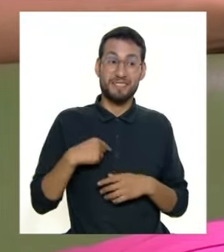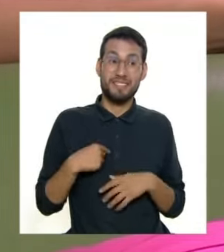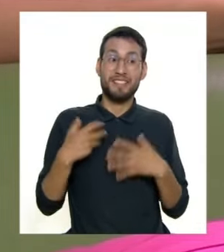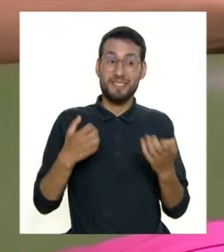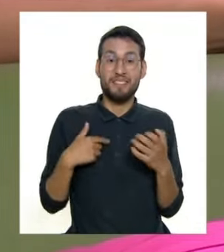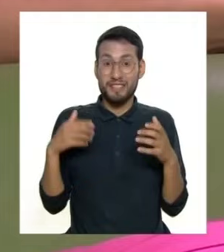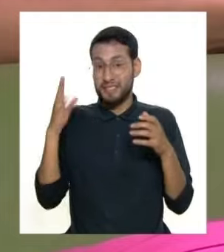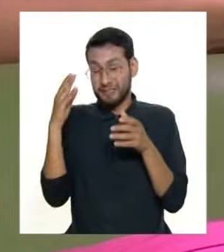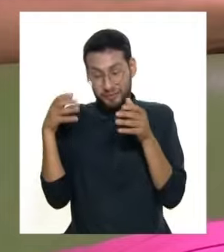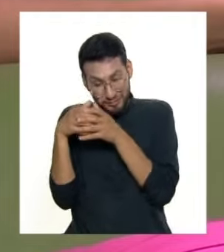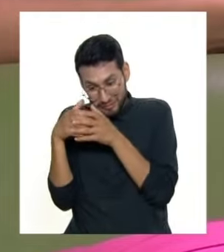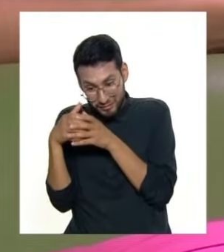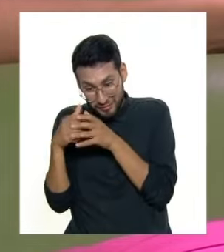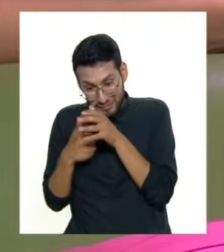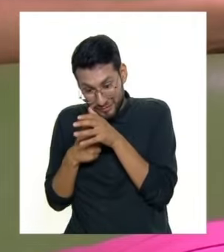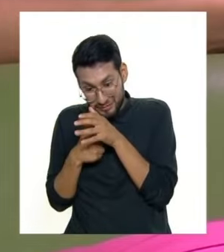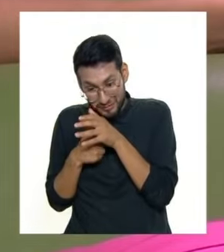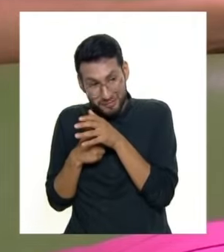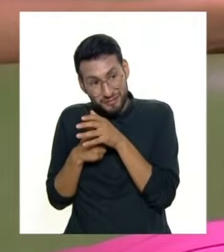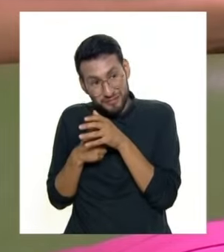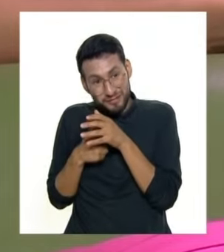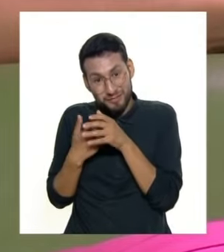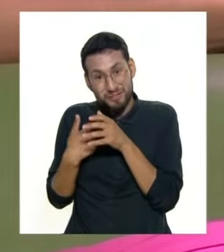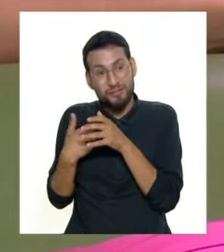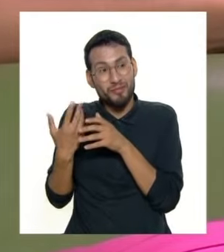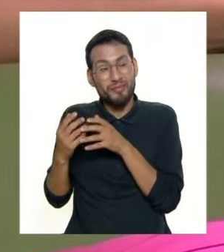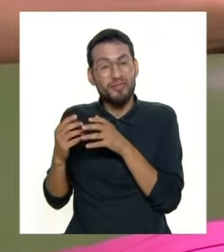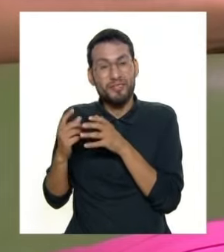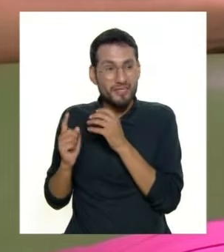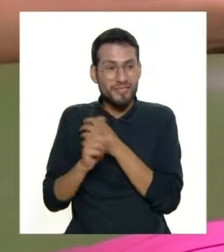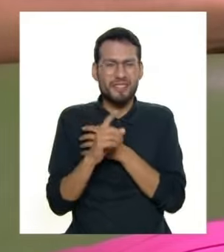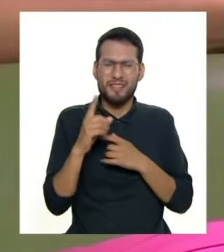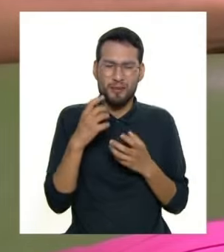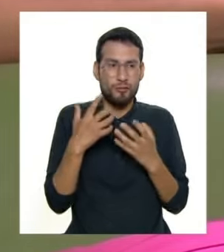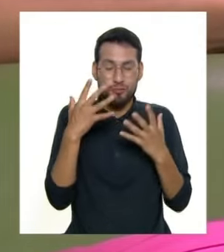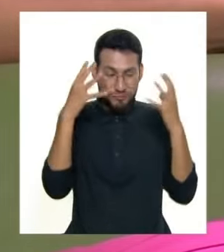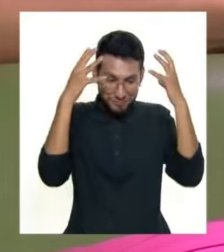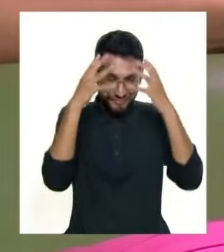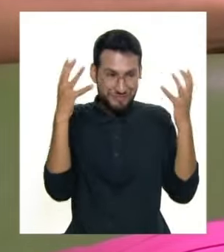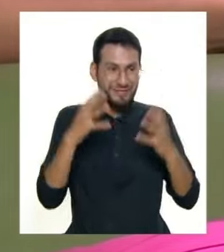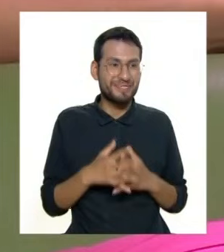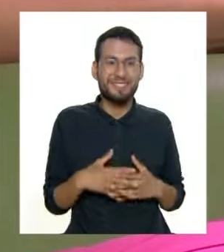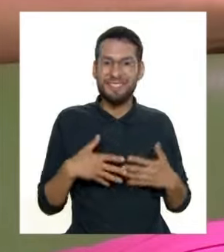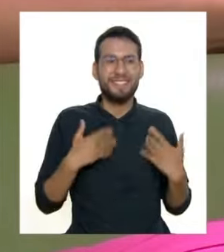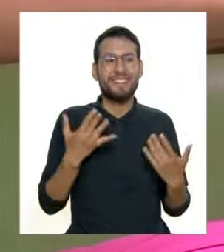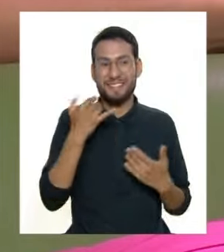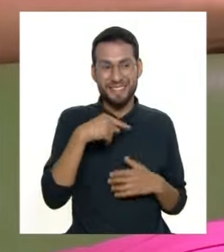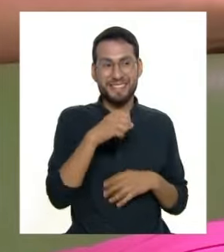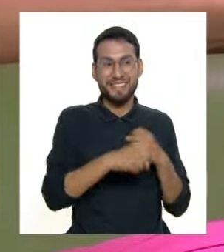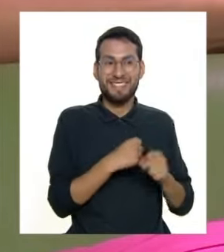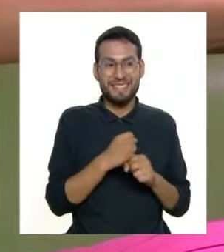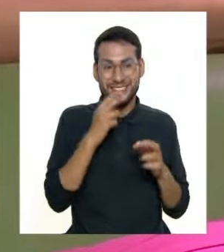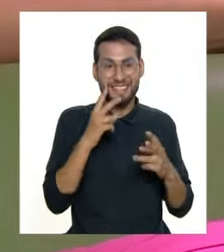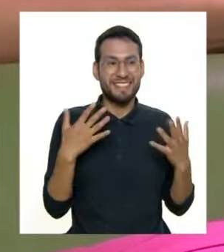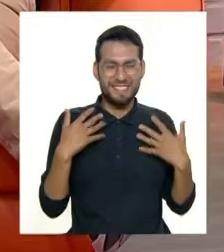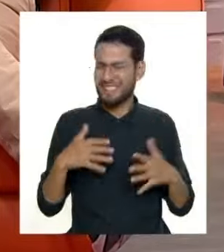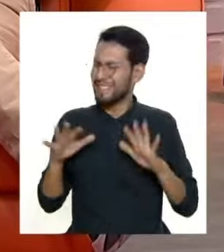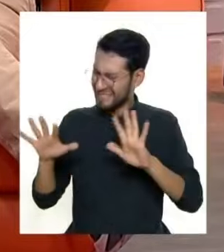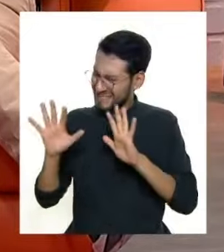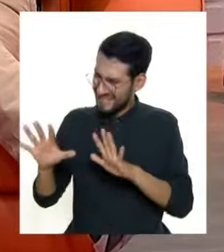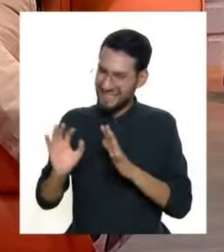encerrarme en el baño y rezar, ¿eh? O sea, rezar antes de salir. Es muy fuerte, por eso Vamos a ver cómo va a ir este año, amigo. Con vibra,